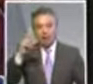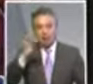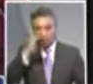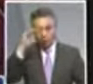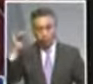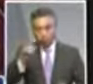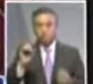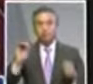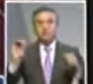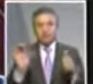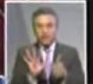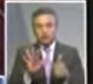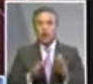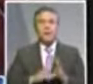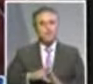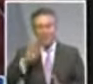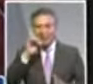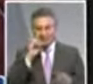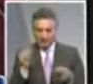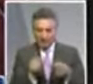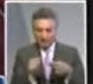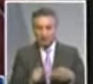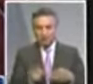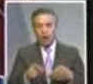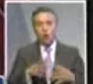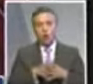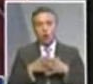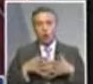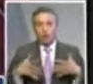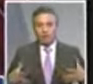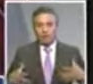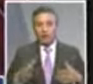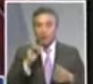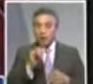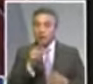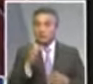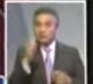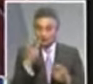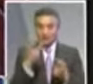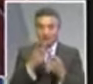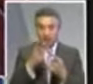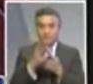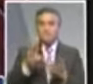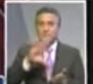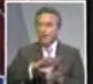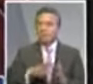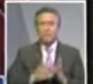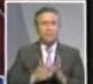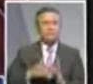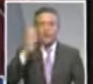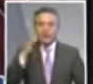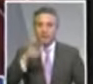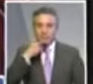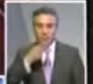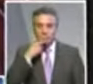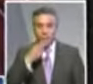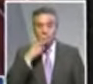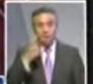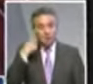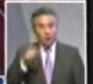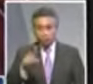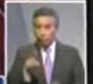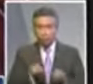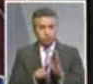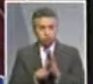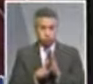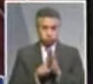el sexto con mayor índice de obesidad y el tercer país más fumador. Sin embargo, donde bate todos los récords